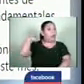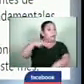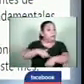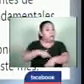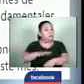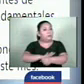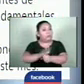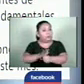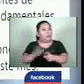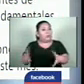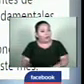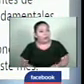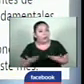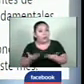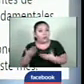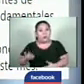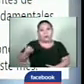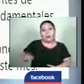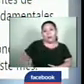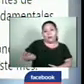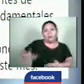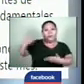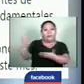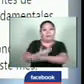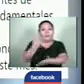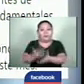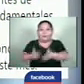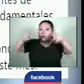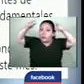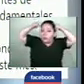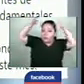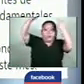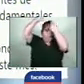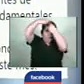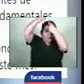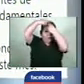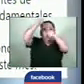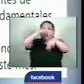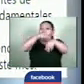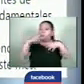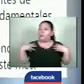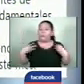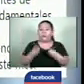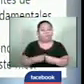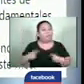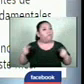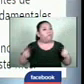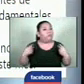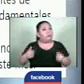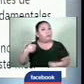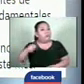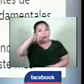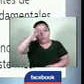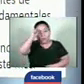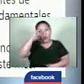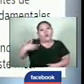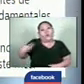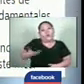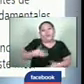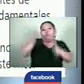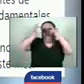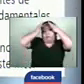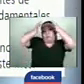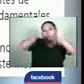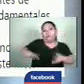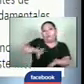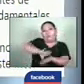para salvar vidas. Los estudiantes de enfermería en servicio social han sido fundamentales. Por ello, hemos decidido brindarles un bono